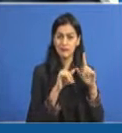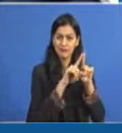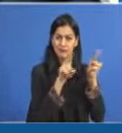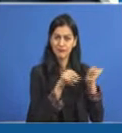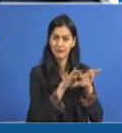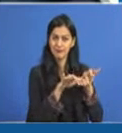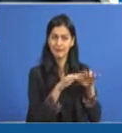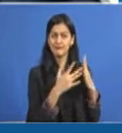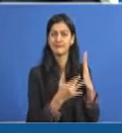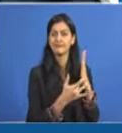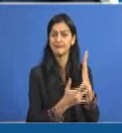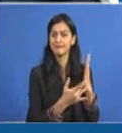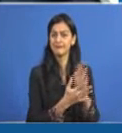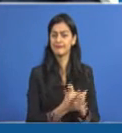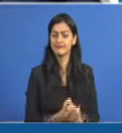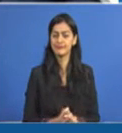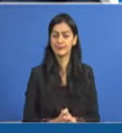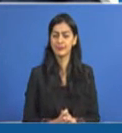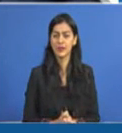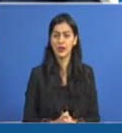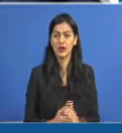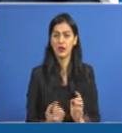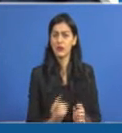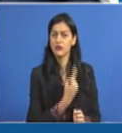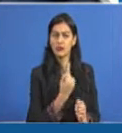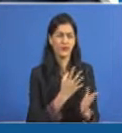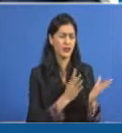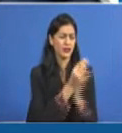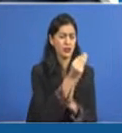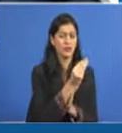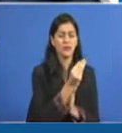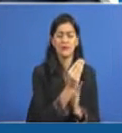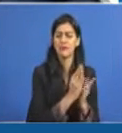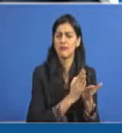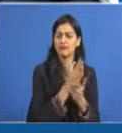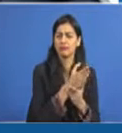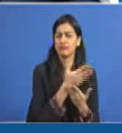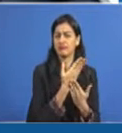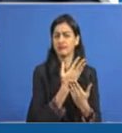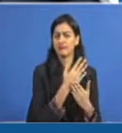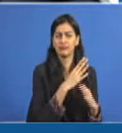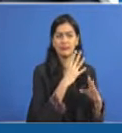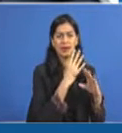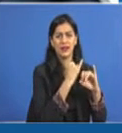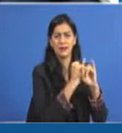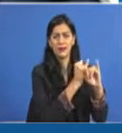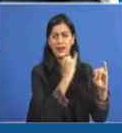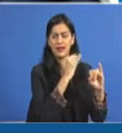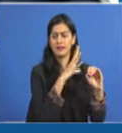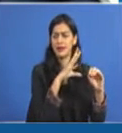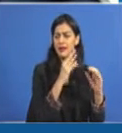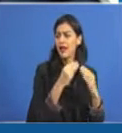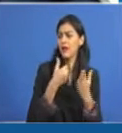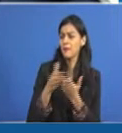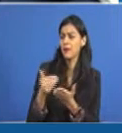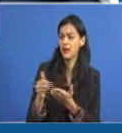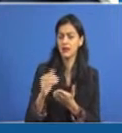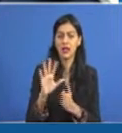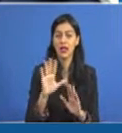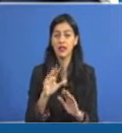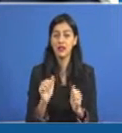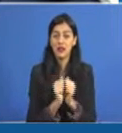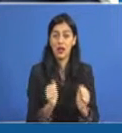¿será que simplemente es comprar por internet y puedo revender sin establecer ningún tipo de trámite legal?